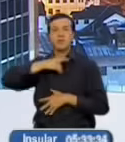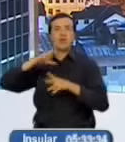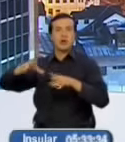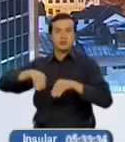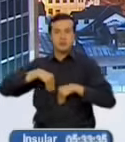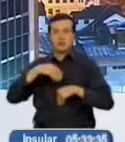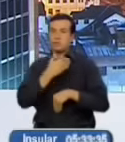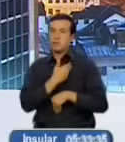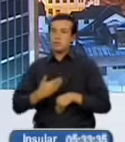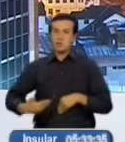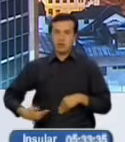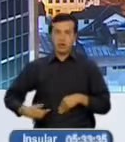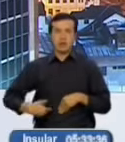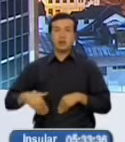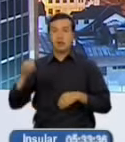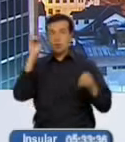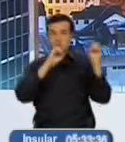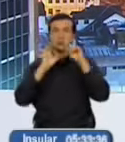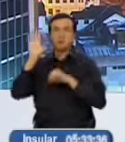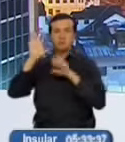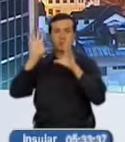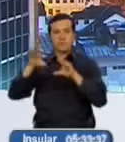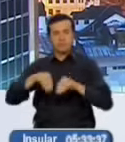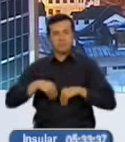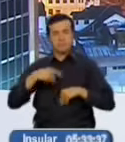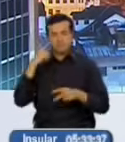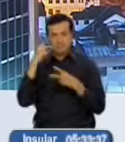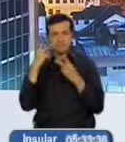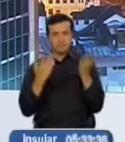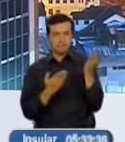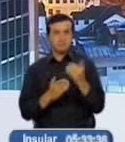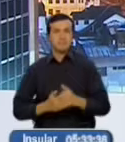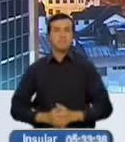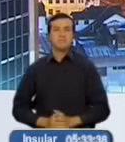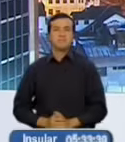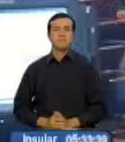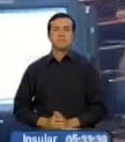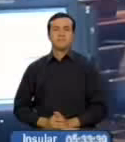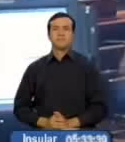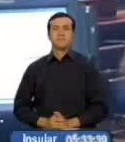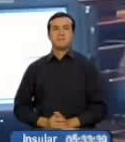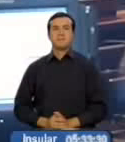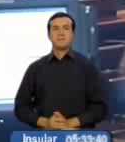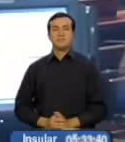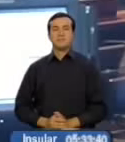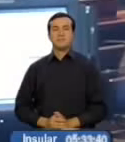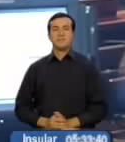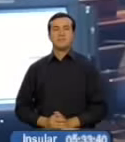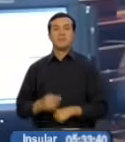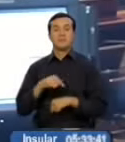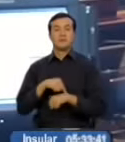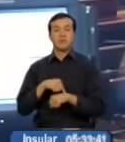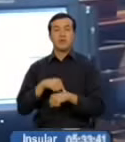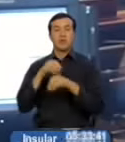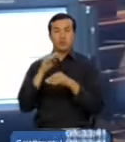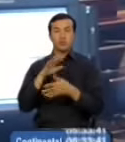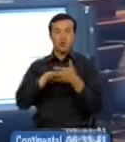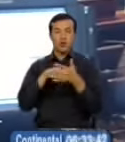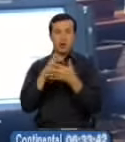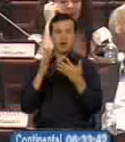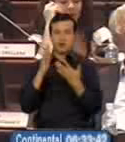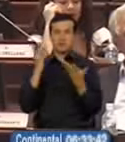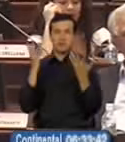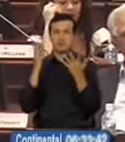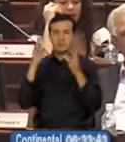del Ejecutivo a la ley de medicina prepagada. Aquí le contamos los detalles. En horario no habitual, la Asamblea sesionó este